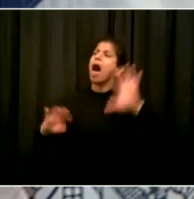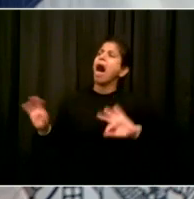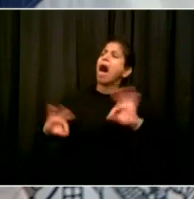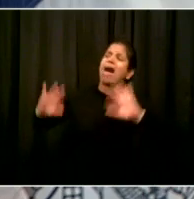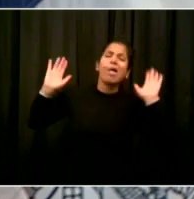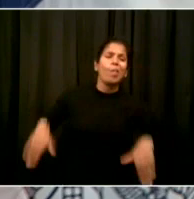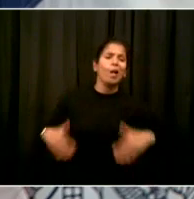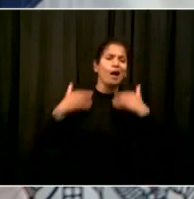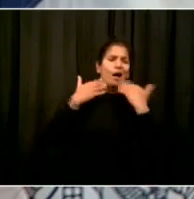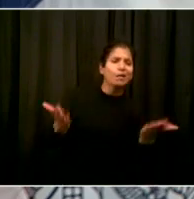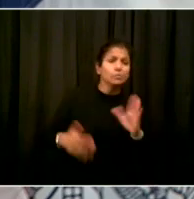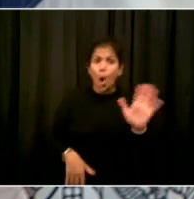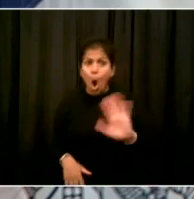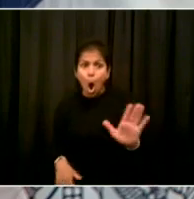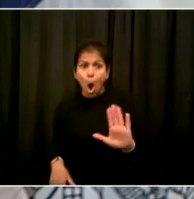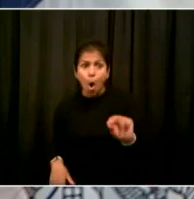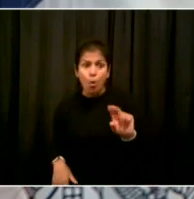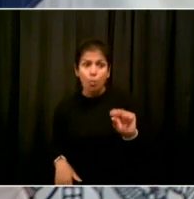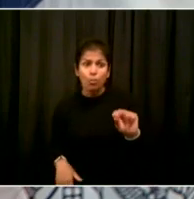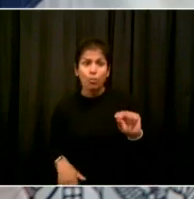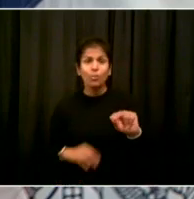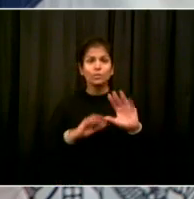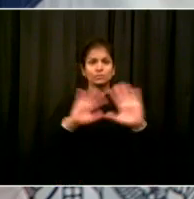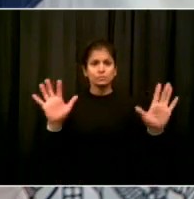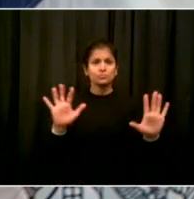days ahead to not let this disease back in the door.